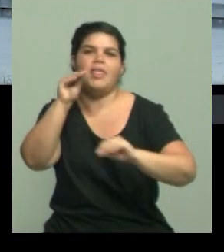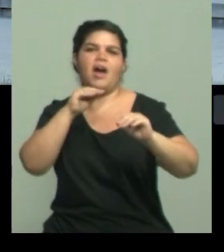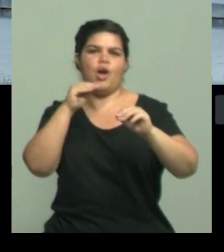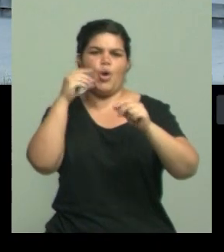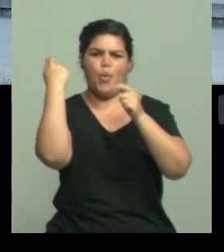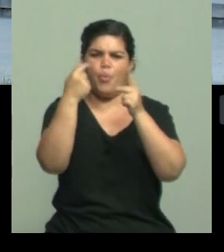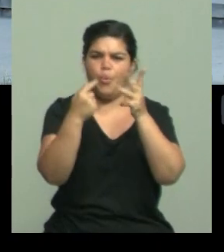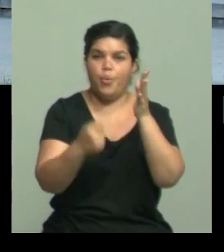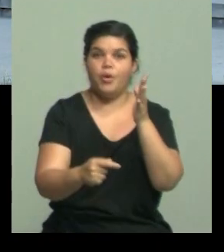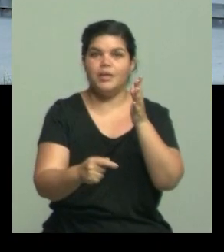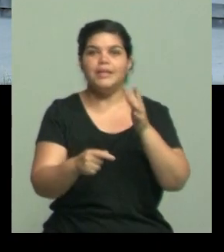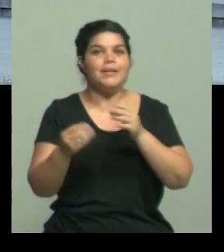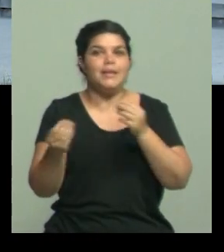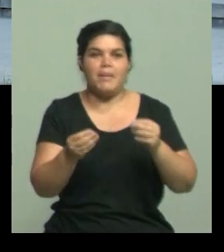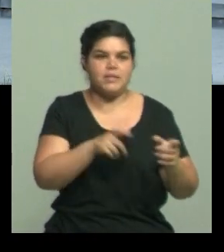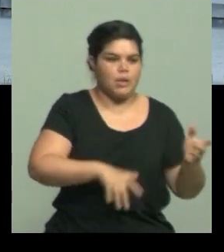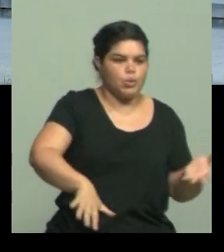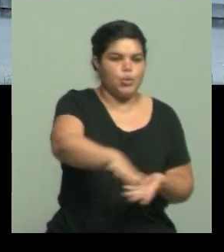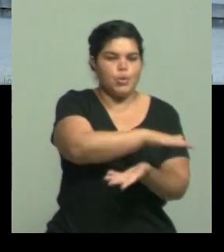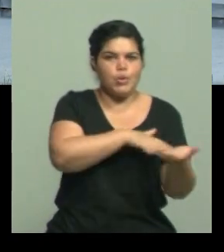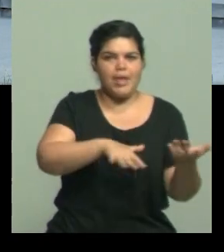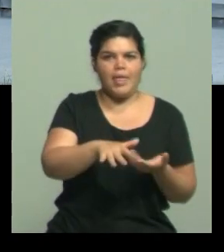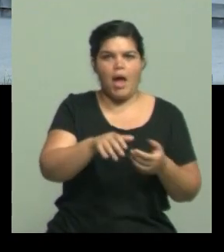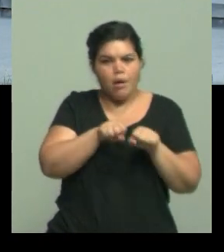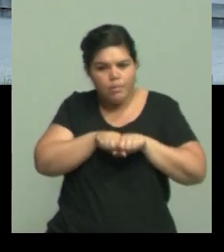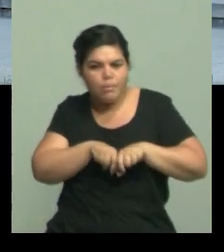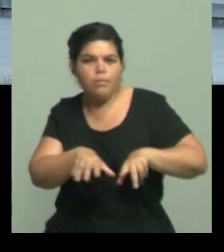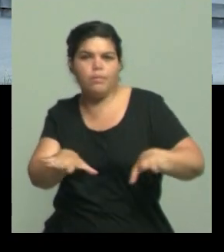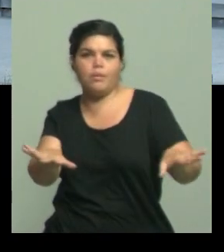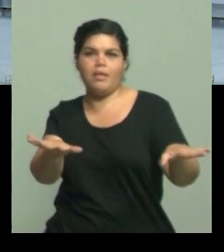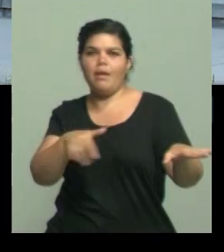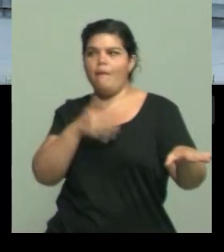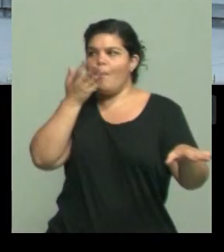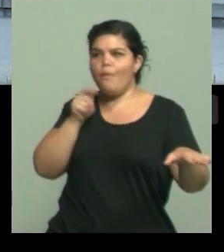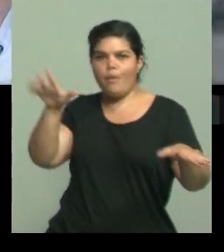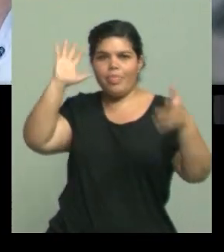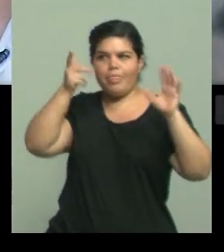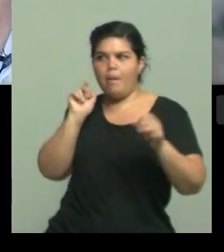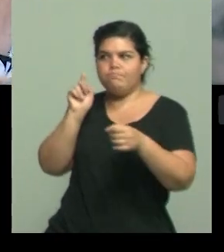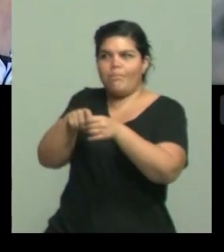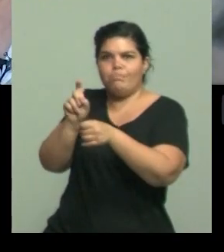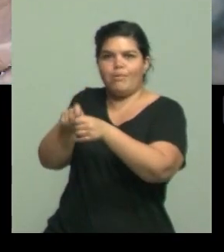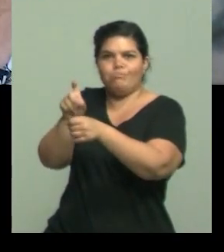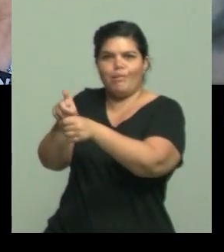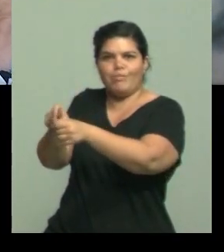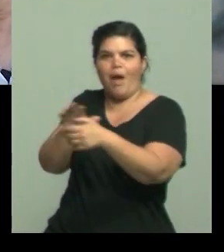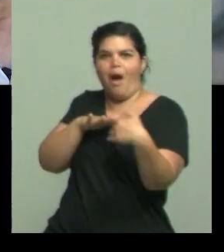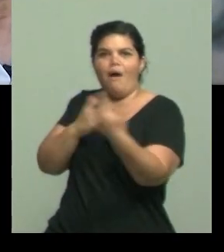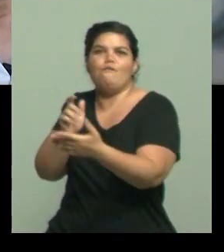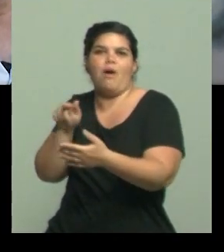para esto, y así fue consiguiendo seguidores. Pero creo que se dieron circunstancias políticas de necesidad de un